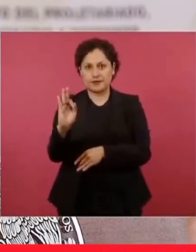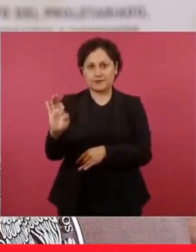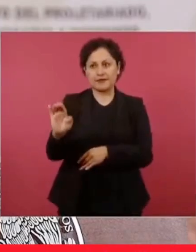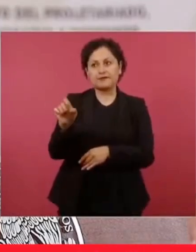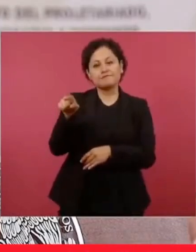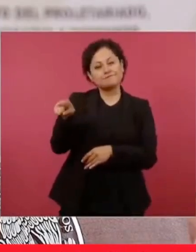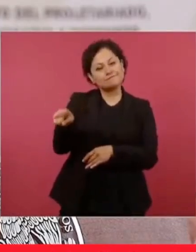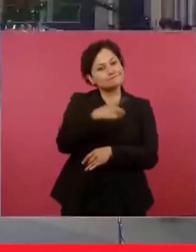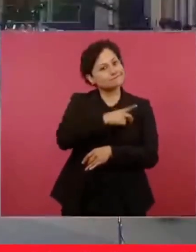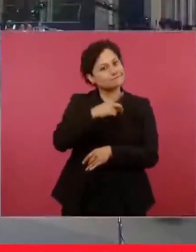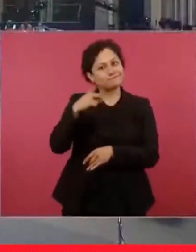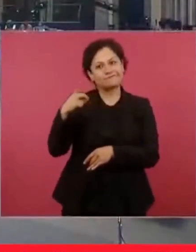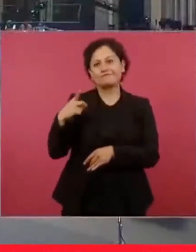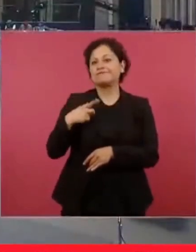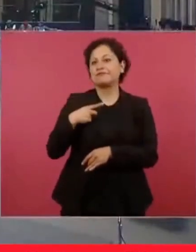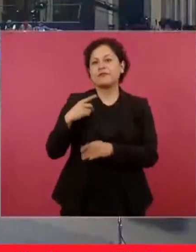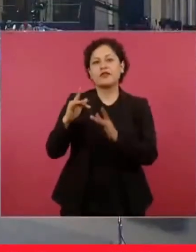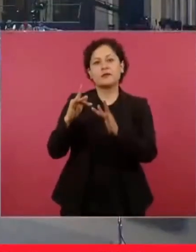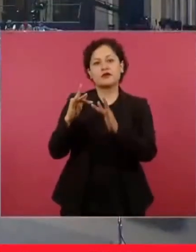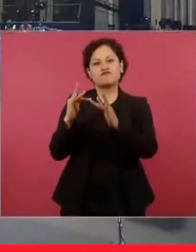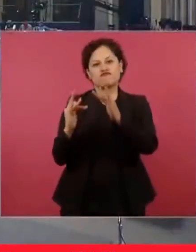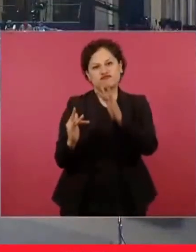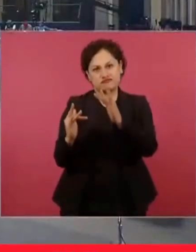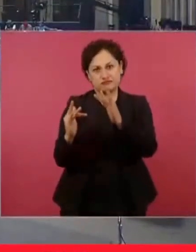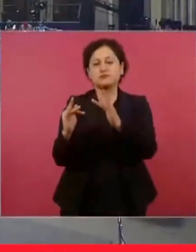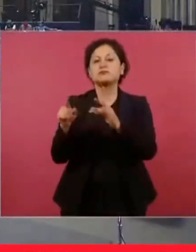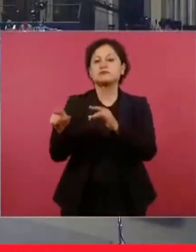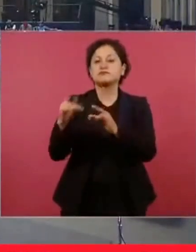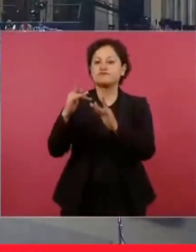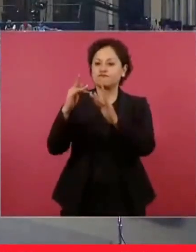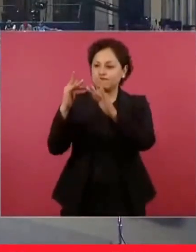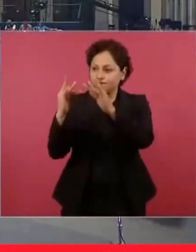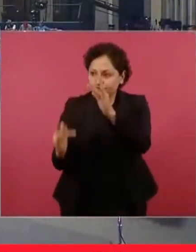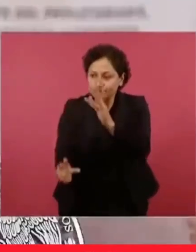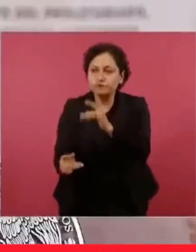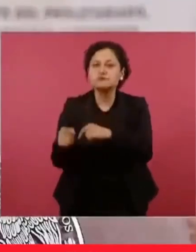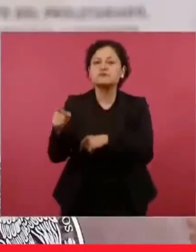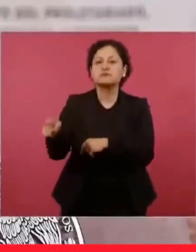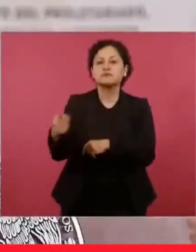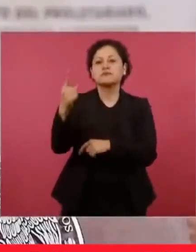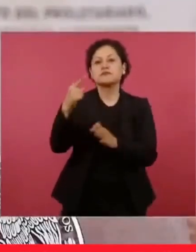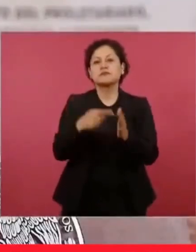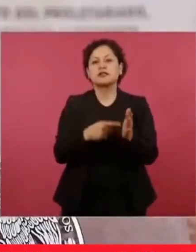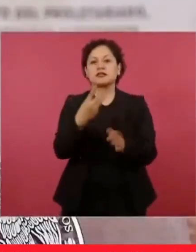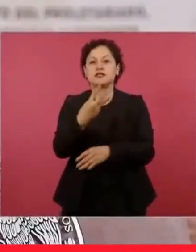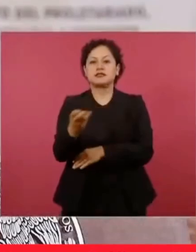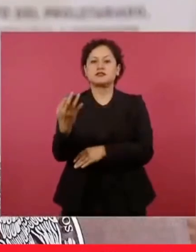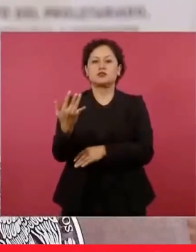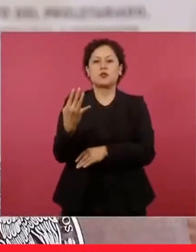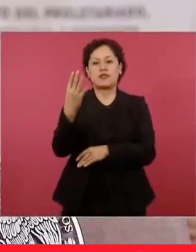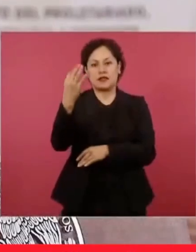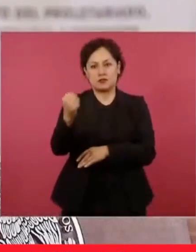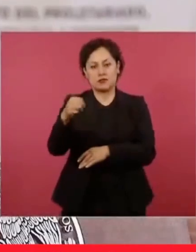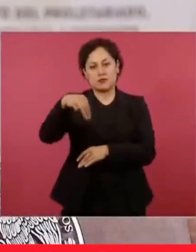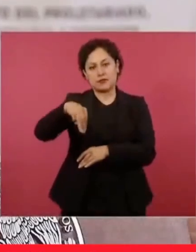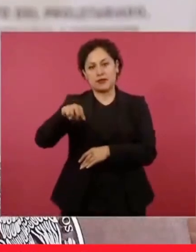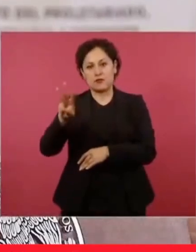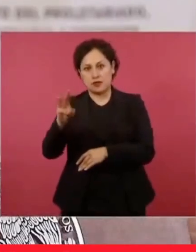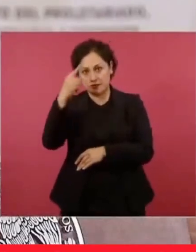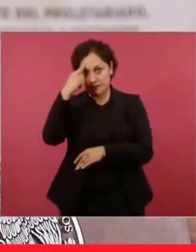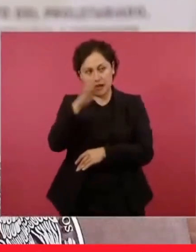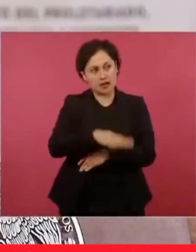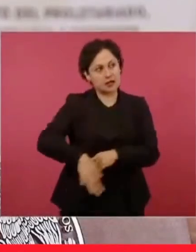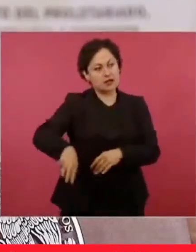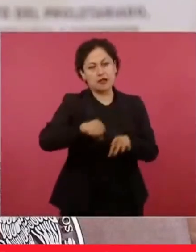que disminuyera el suministro en 1,350 megawatts a usuarios para mantener el